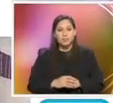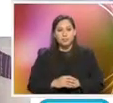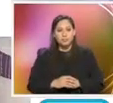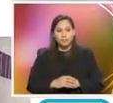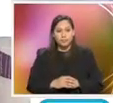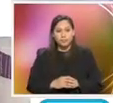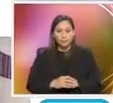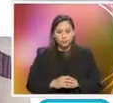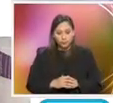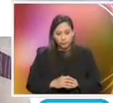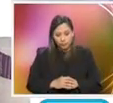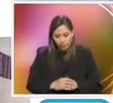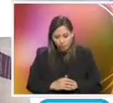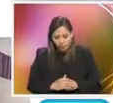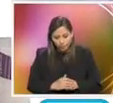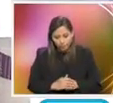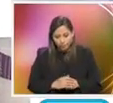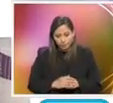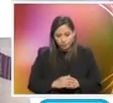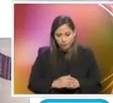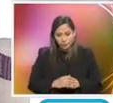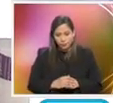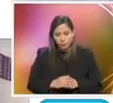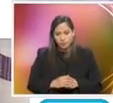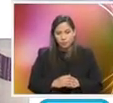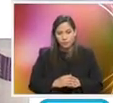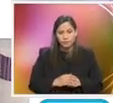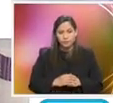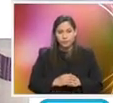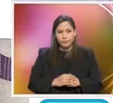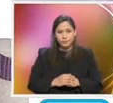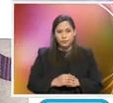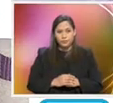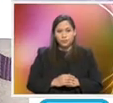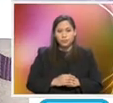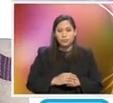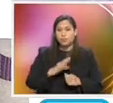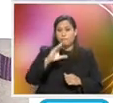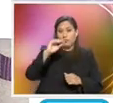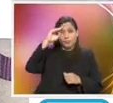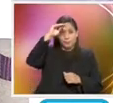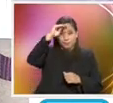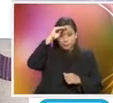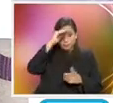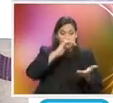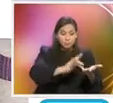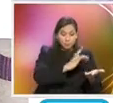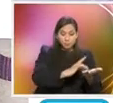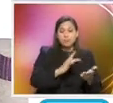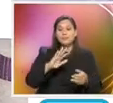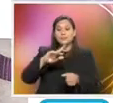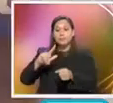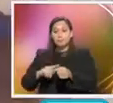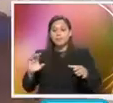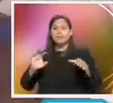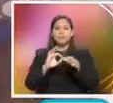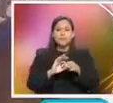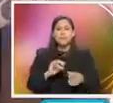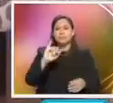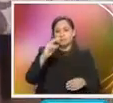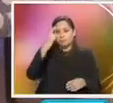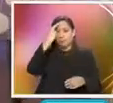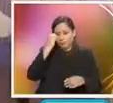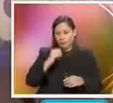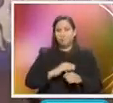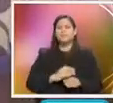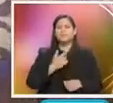impensable ver la relación que tiene o que existe entre ellos, la tecnología y las mascotas. Sí, tienes toda la razón.